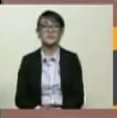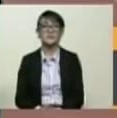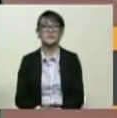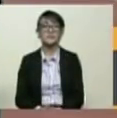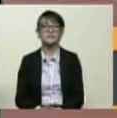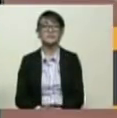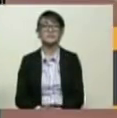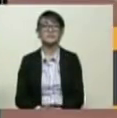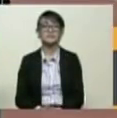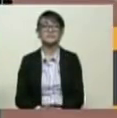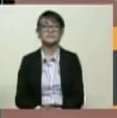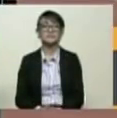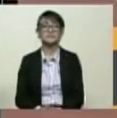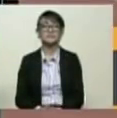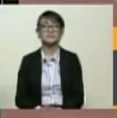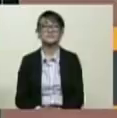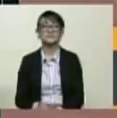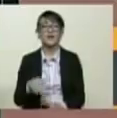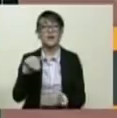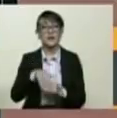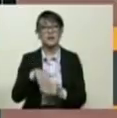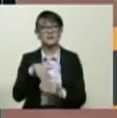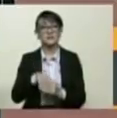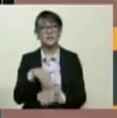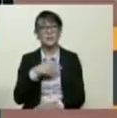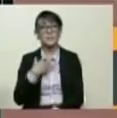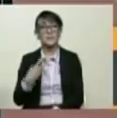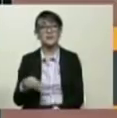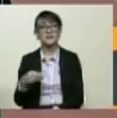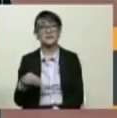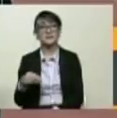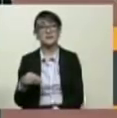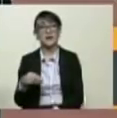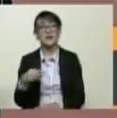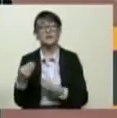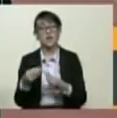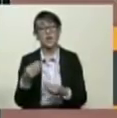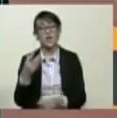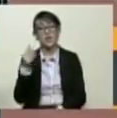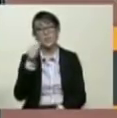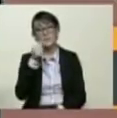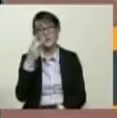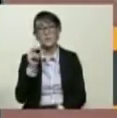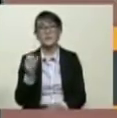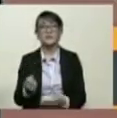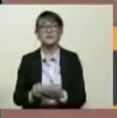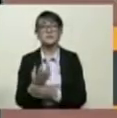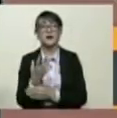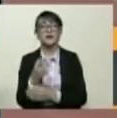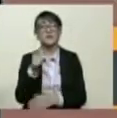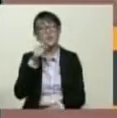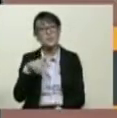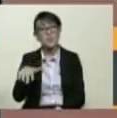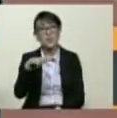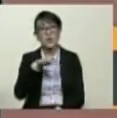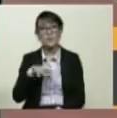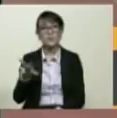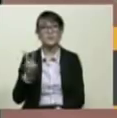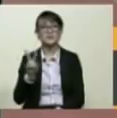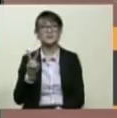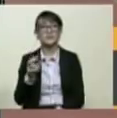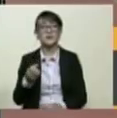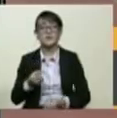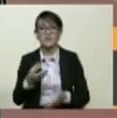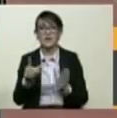último. Las elecciones presidenciales se realizarán el domingo 20 de mayo y el pueblo de Venezuela le va a dar